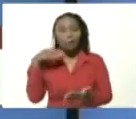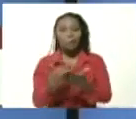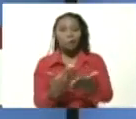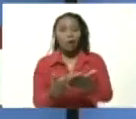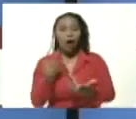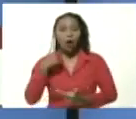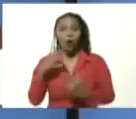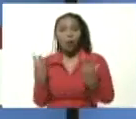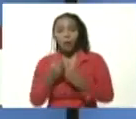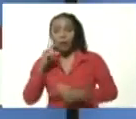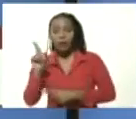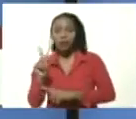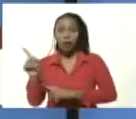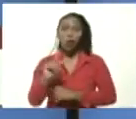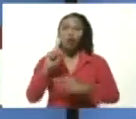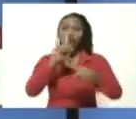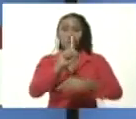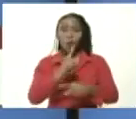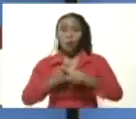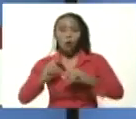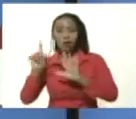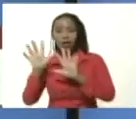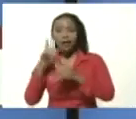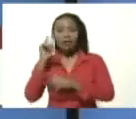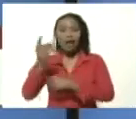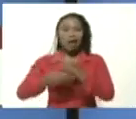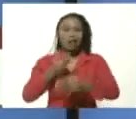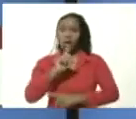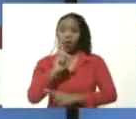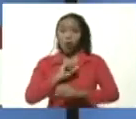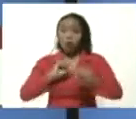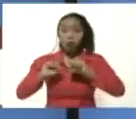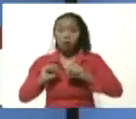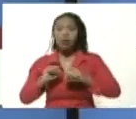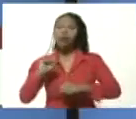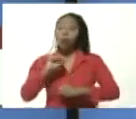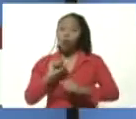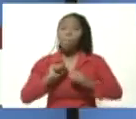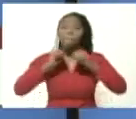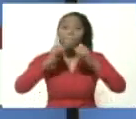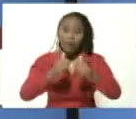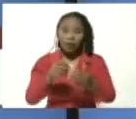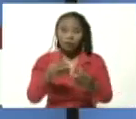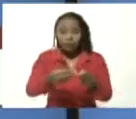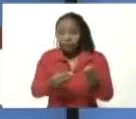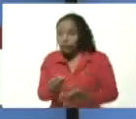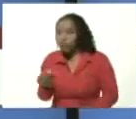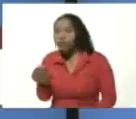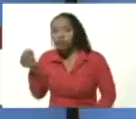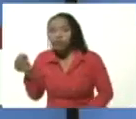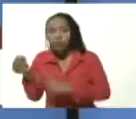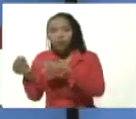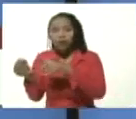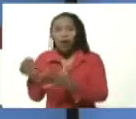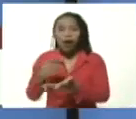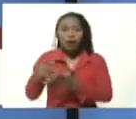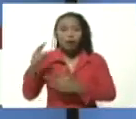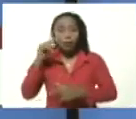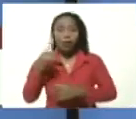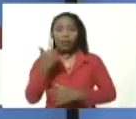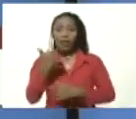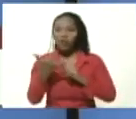un compañero. Ah, pero él tenía su 1x10. ¿Qué hace con su 1x10? No lo moviliza, no, arranca la paginita y se la da a alguien. Pero si la tiene en el